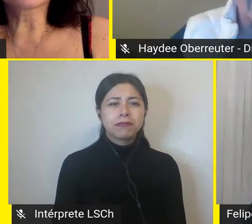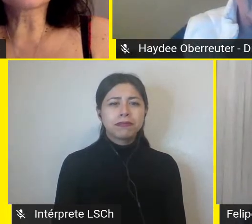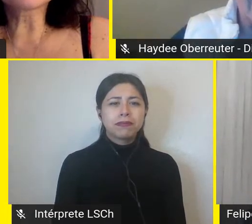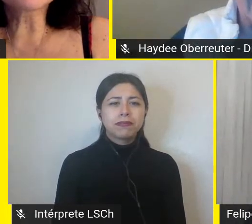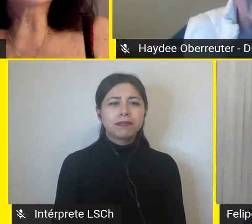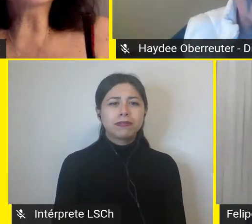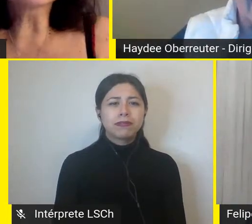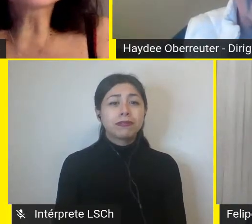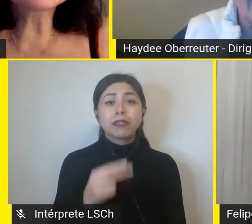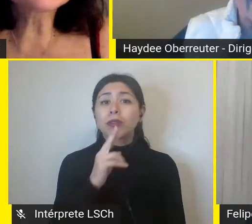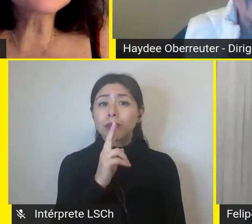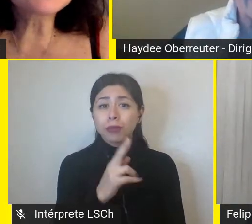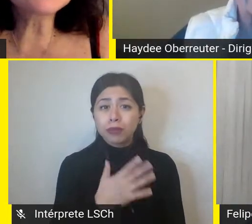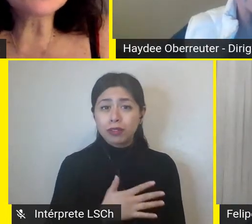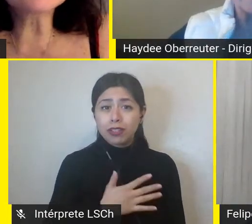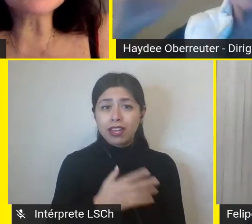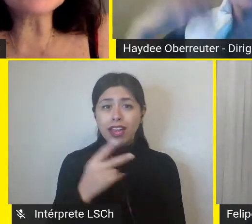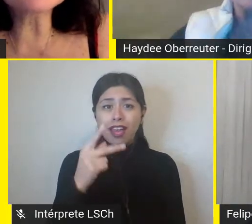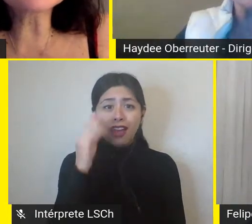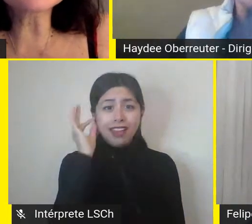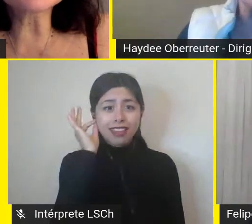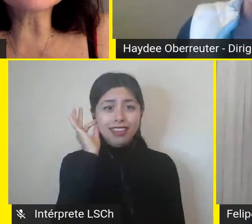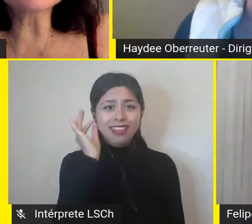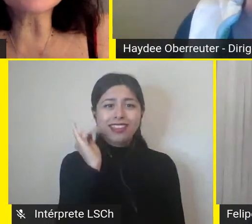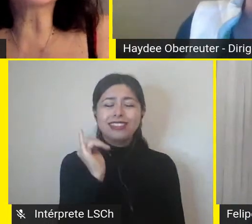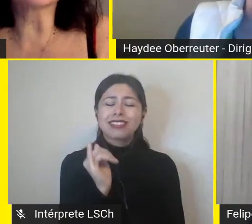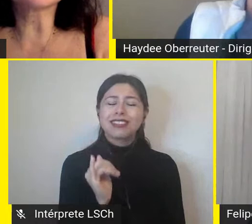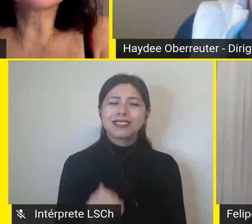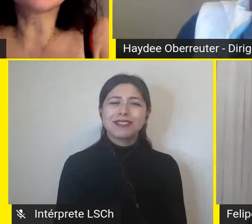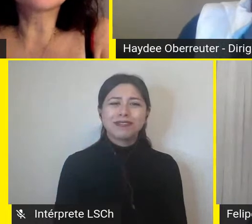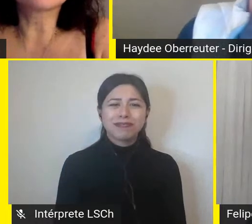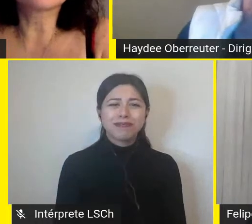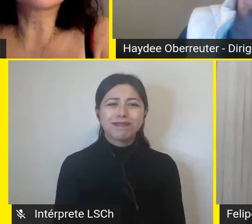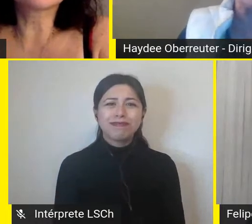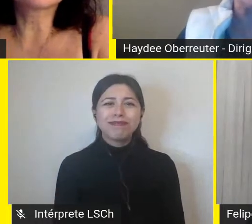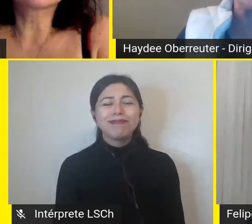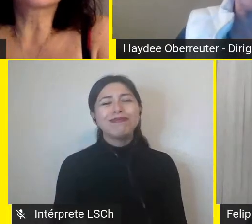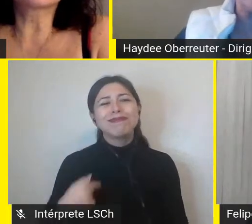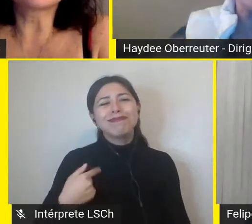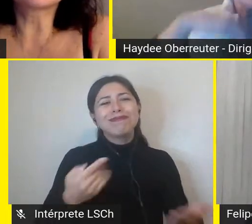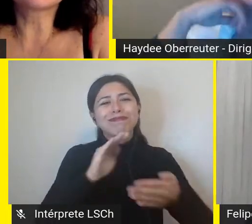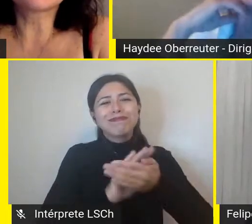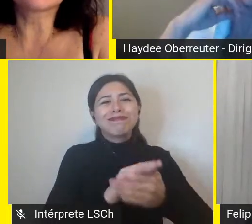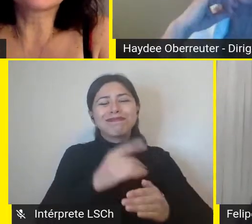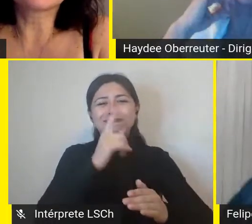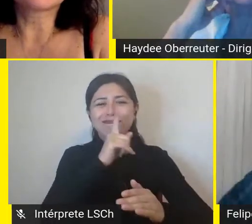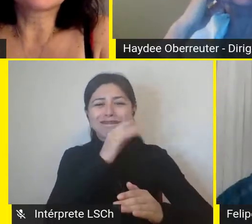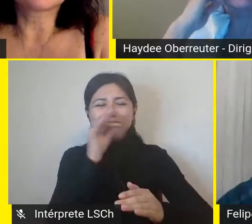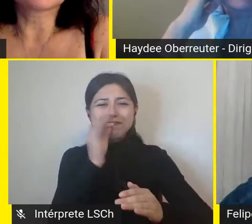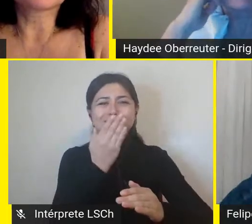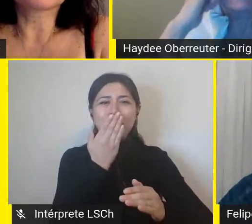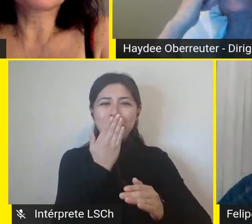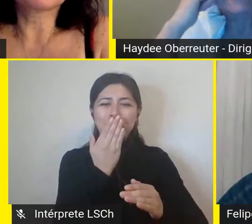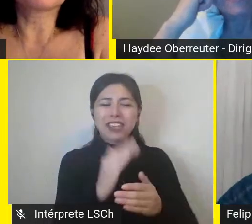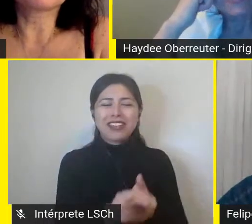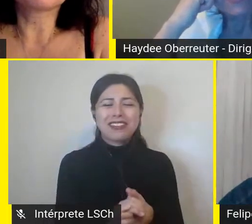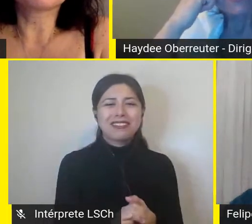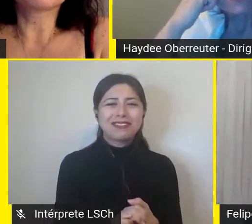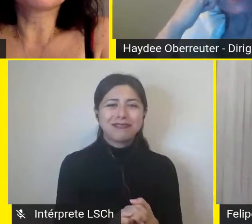Ahí te quieres. Ahí sí. Estaba muteada.